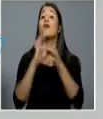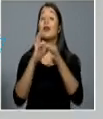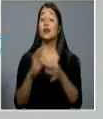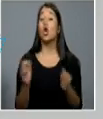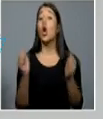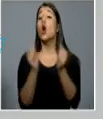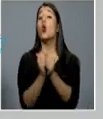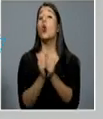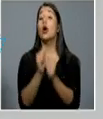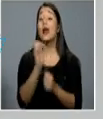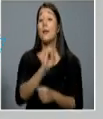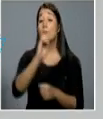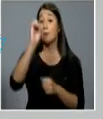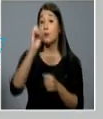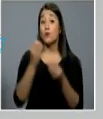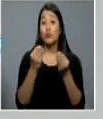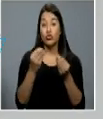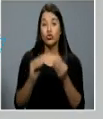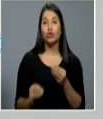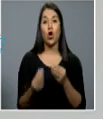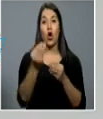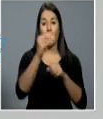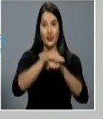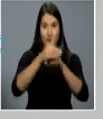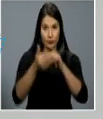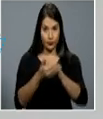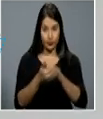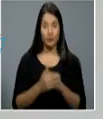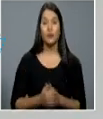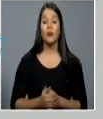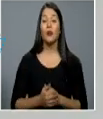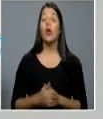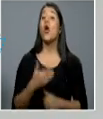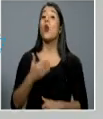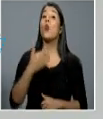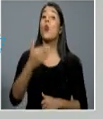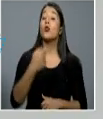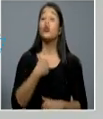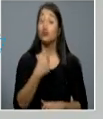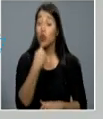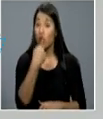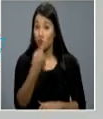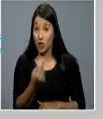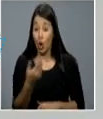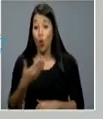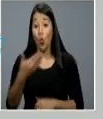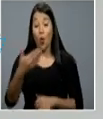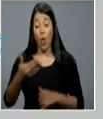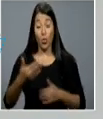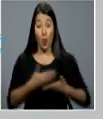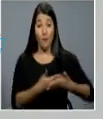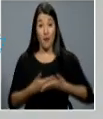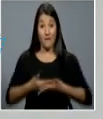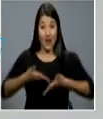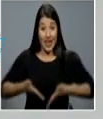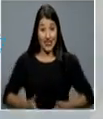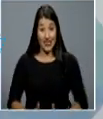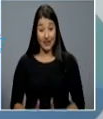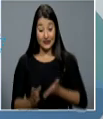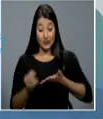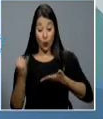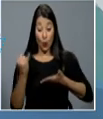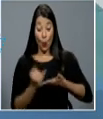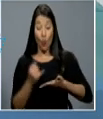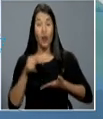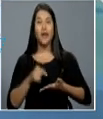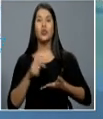altas tasas de embarazo en adolescentes. Cuando les hablo del bajo peso al nacer y la prematurez, casi